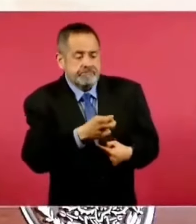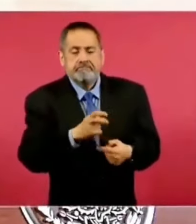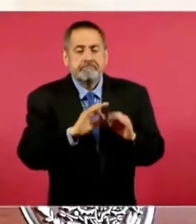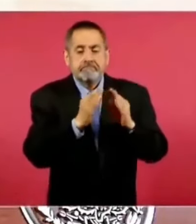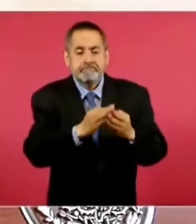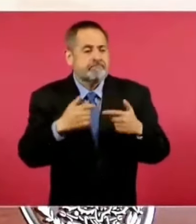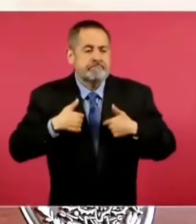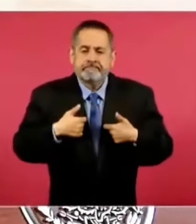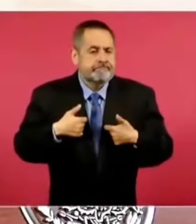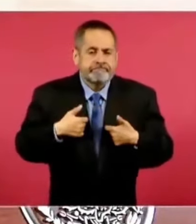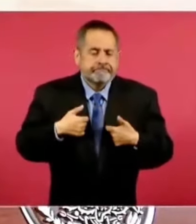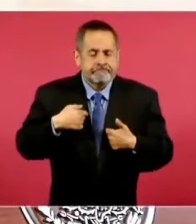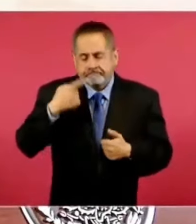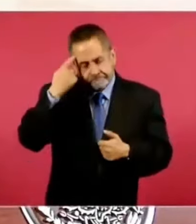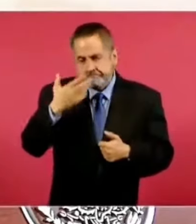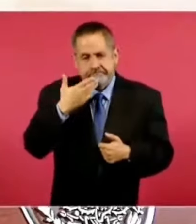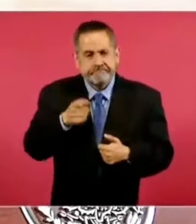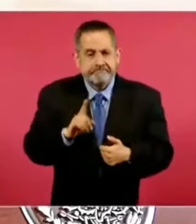El neoliberalismo